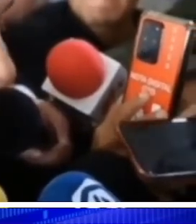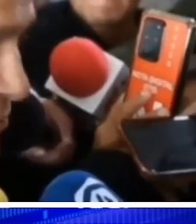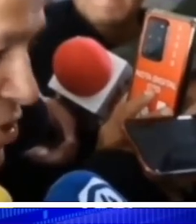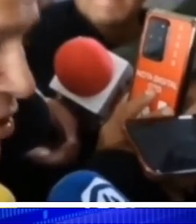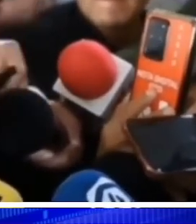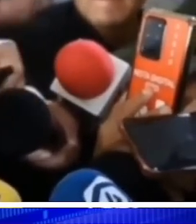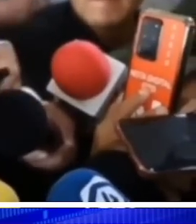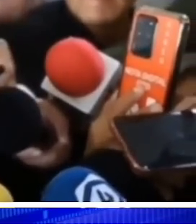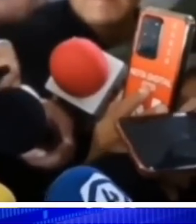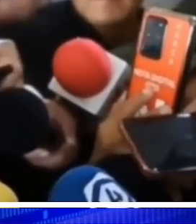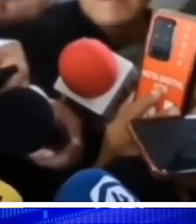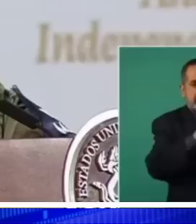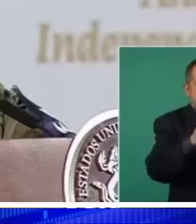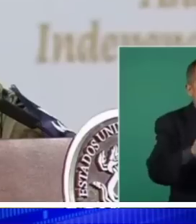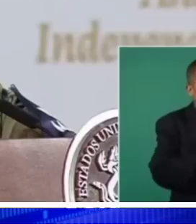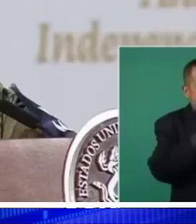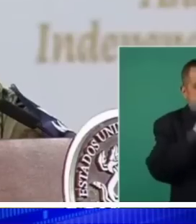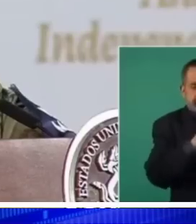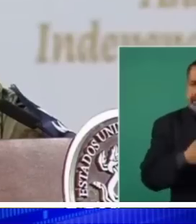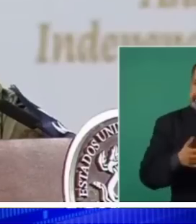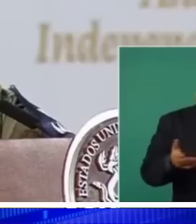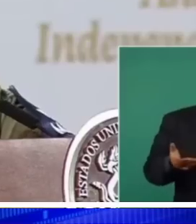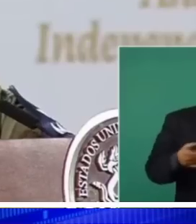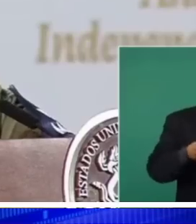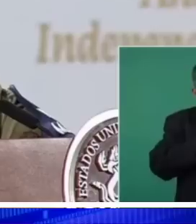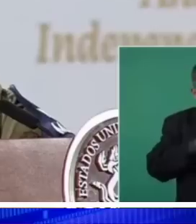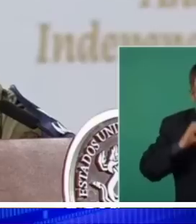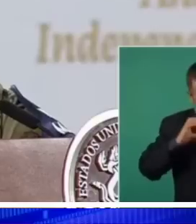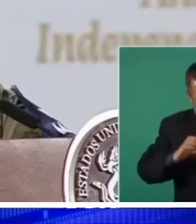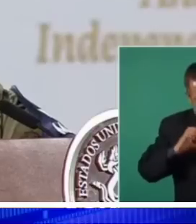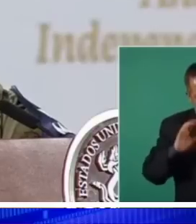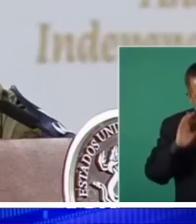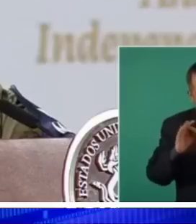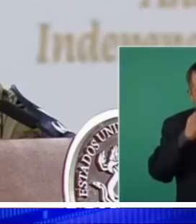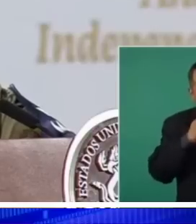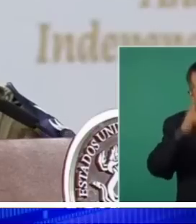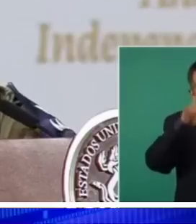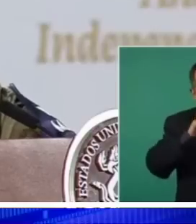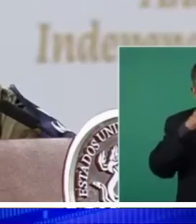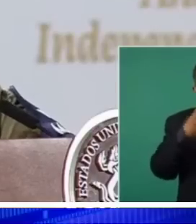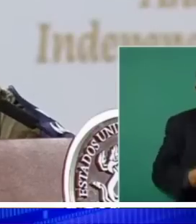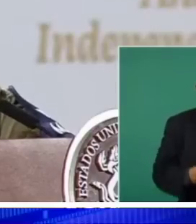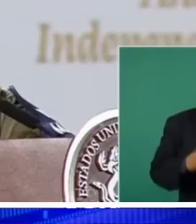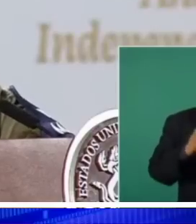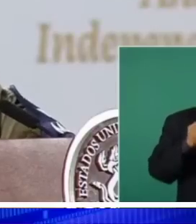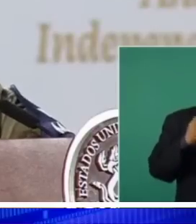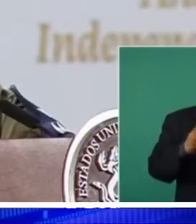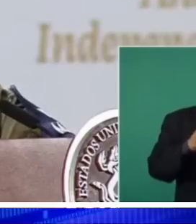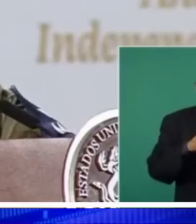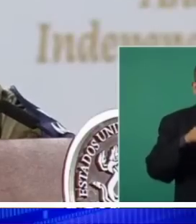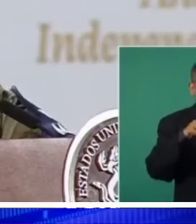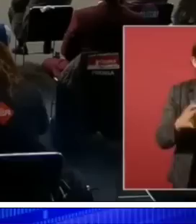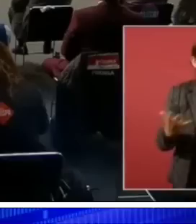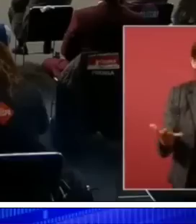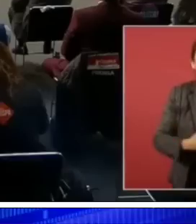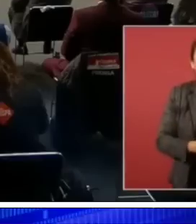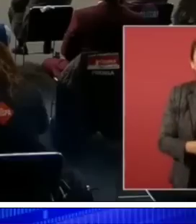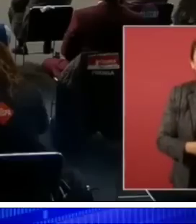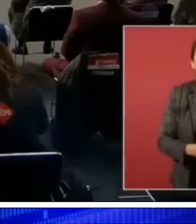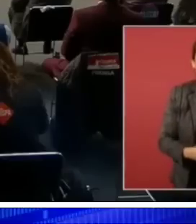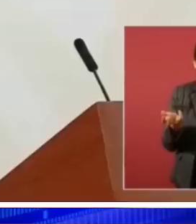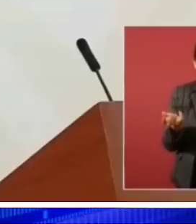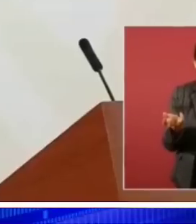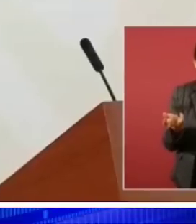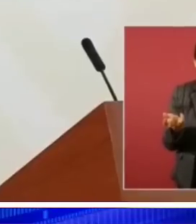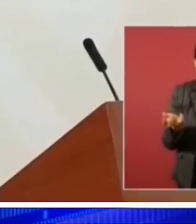todos están en contra de que las fuerzas armadas estén realizando labores de seguridad es increíble yo no sé qué es lo que quieren estos personajes para Guanajuato